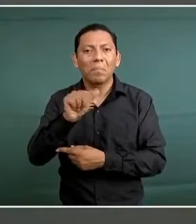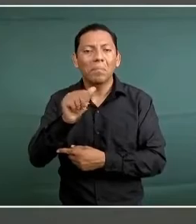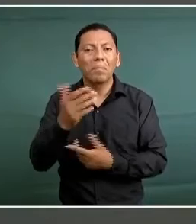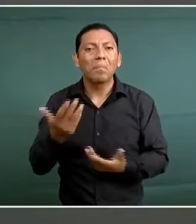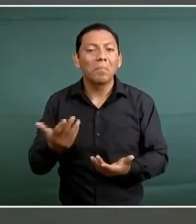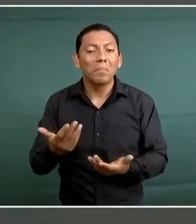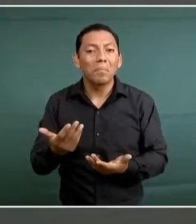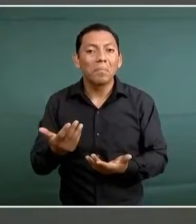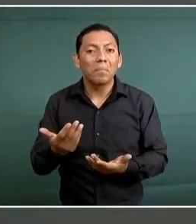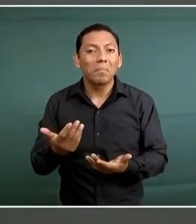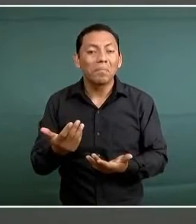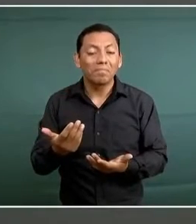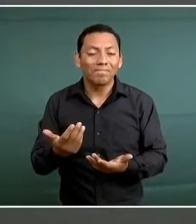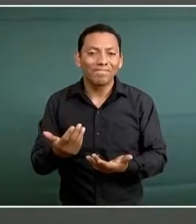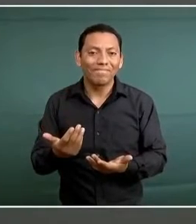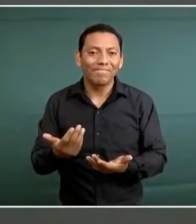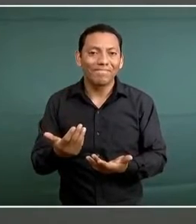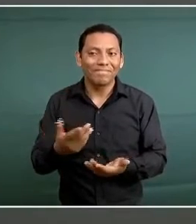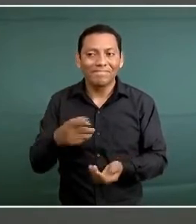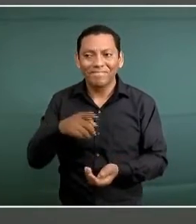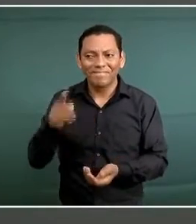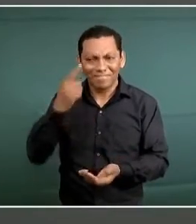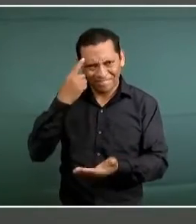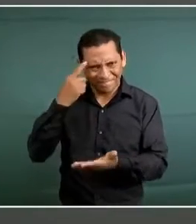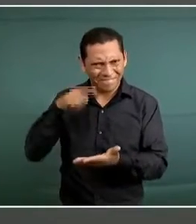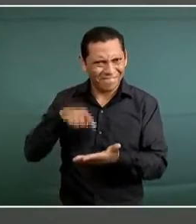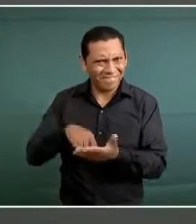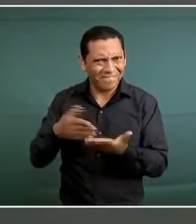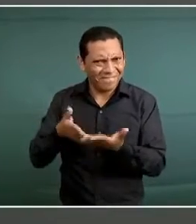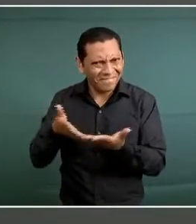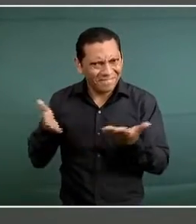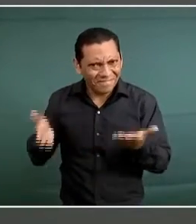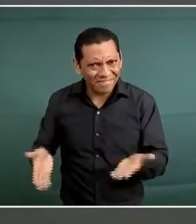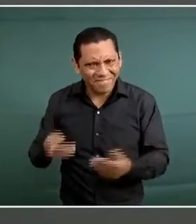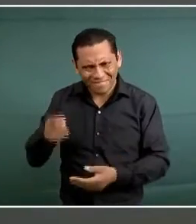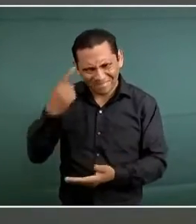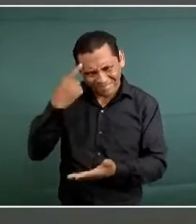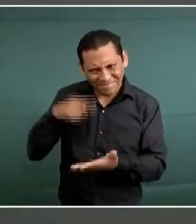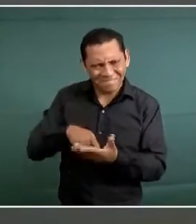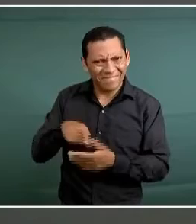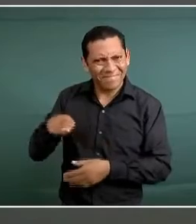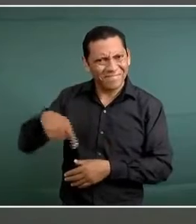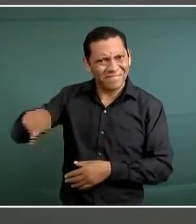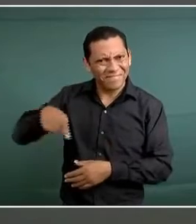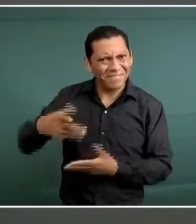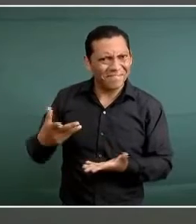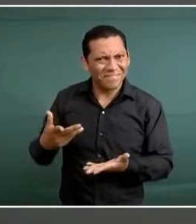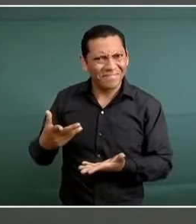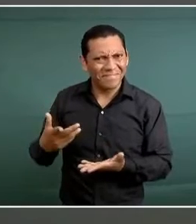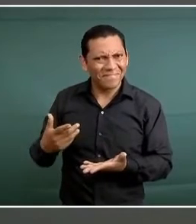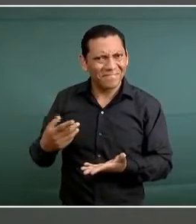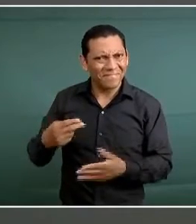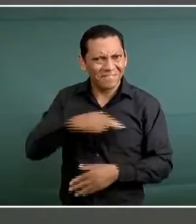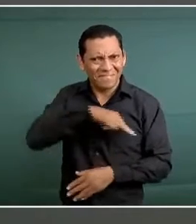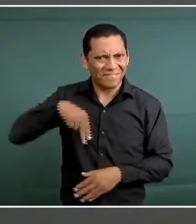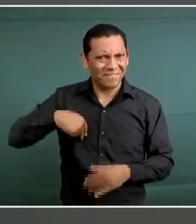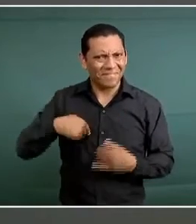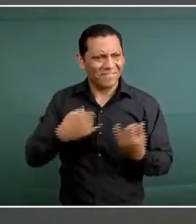entonces creen los conservadores que pues este somos como ellos